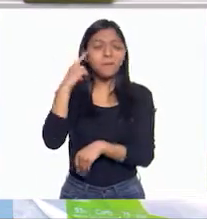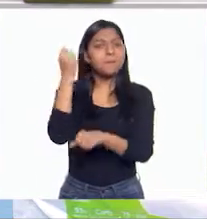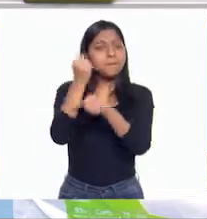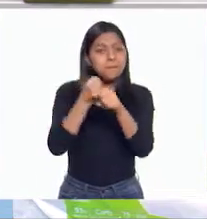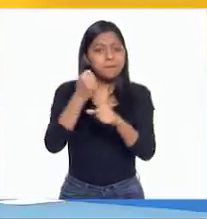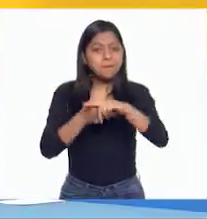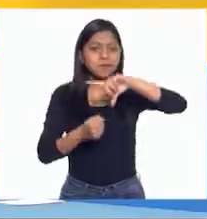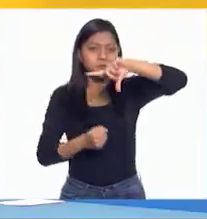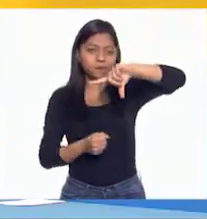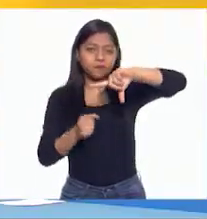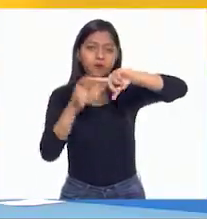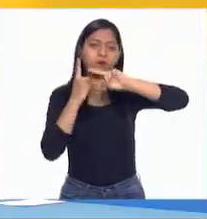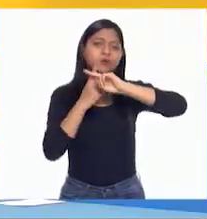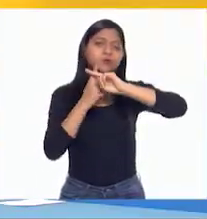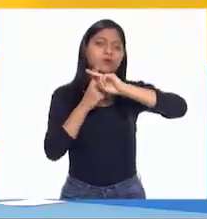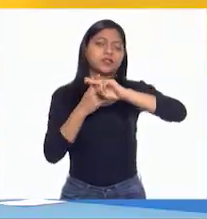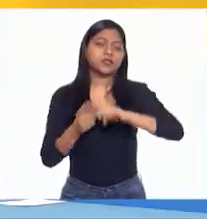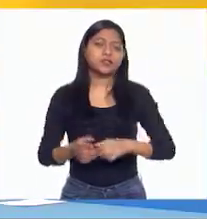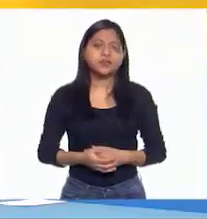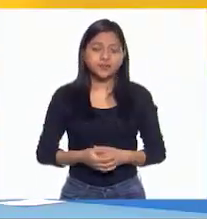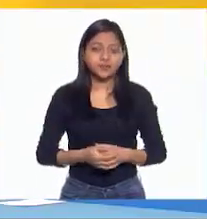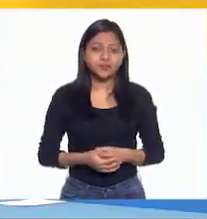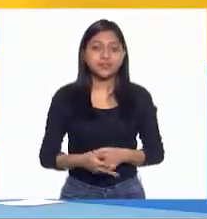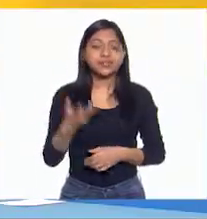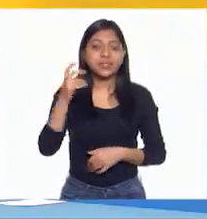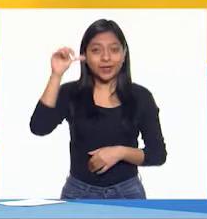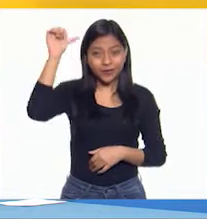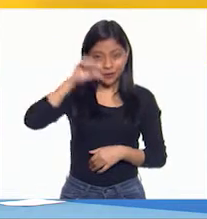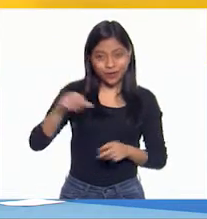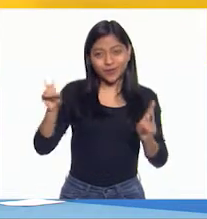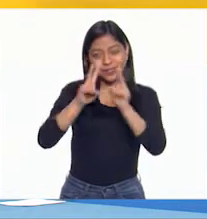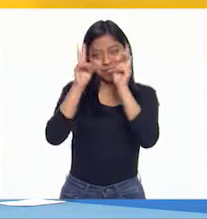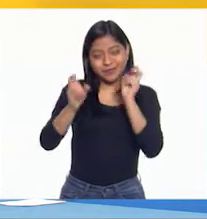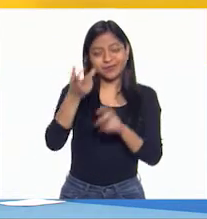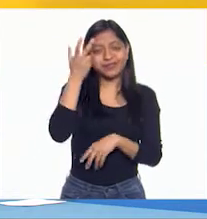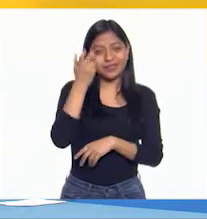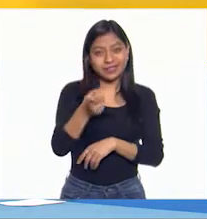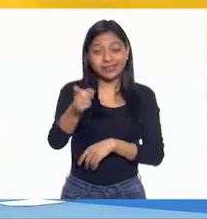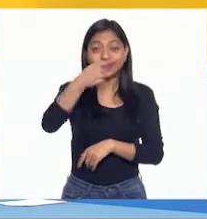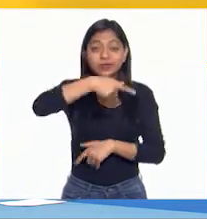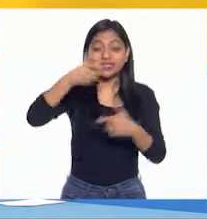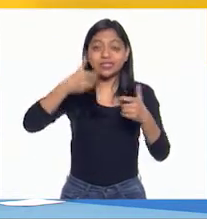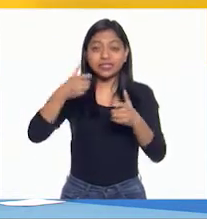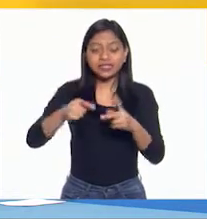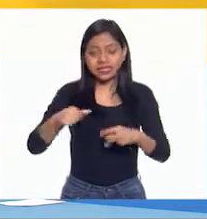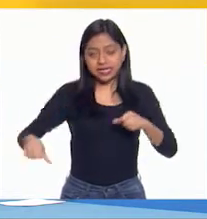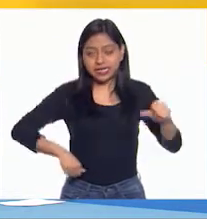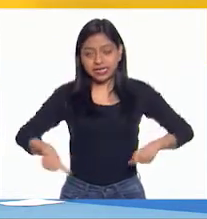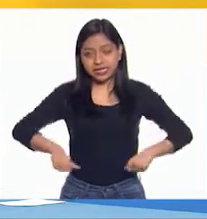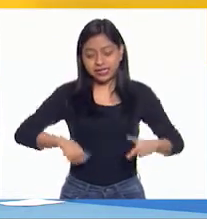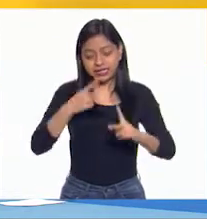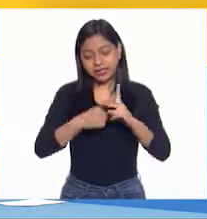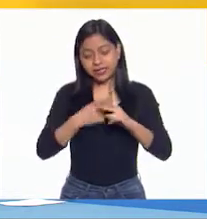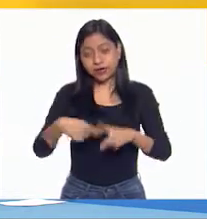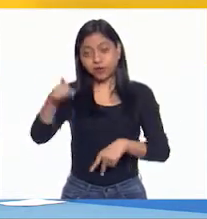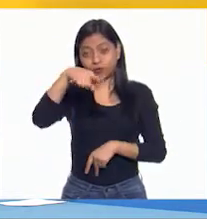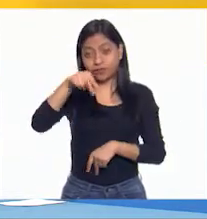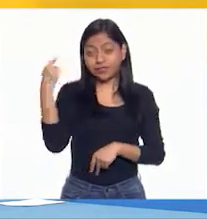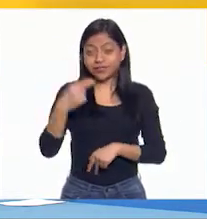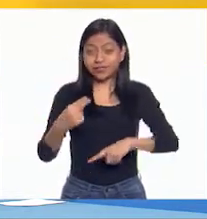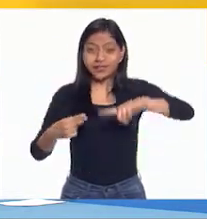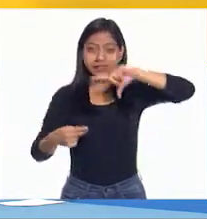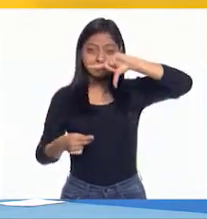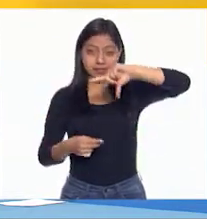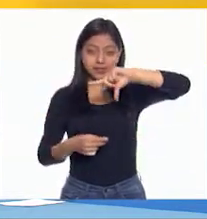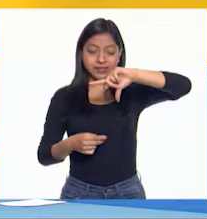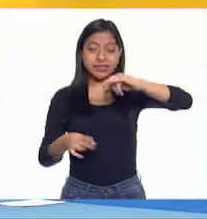practicar. De hecho, es lo que estudiaremos el día de hoy. Resolveremos problemas que impliquen dividir y